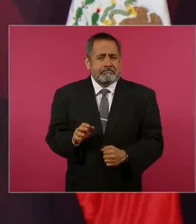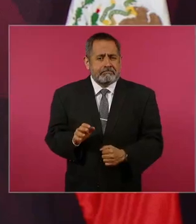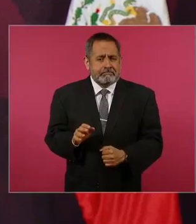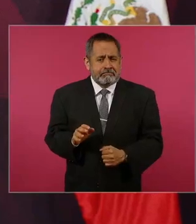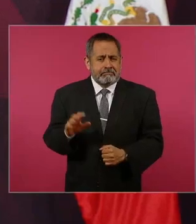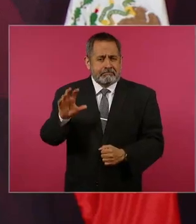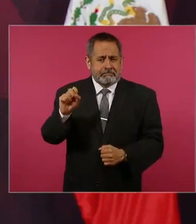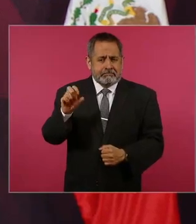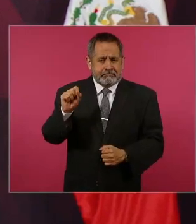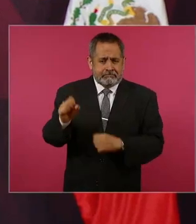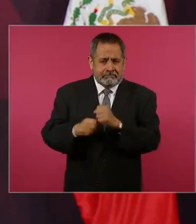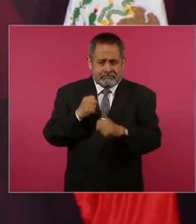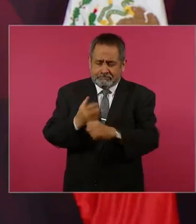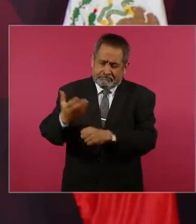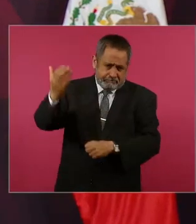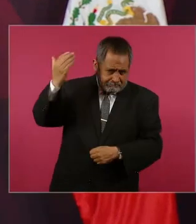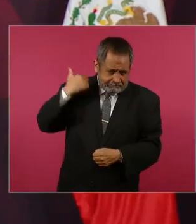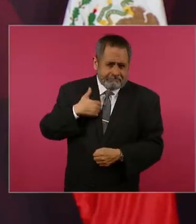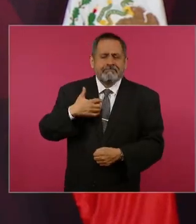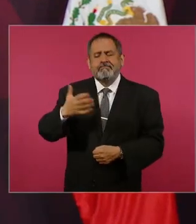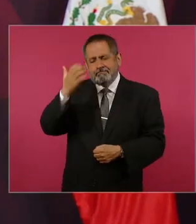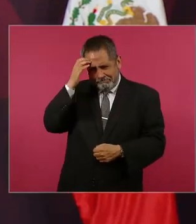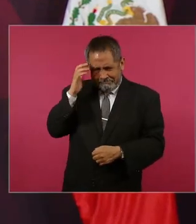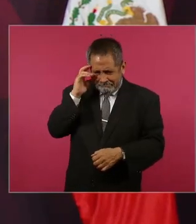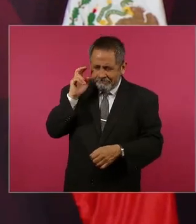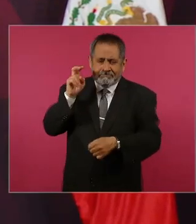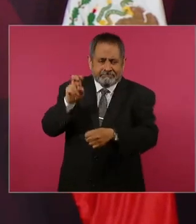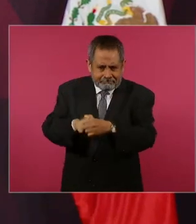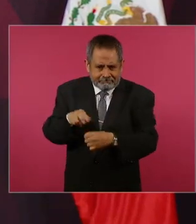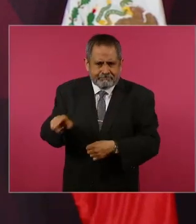más de 60 años,